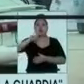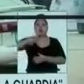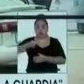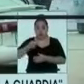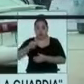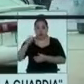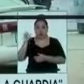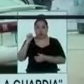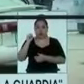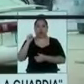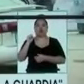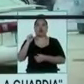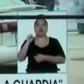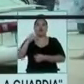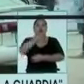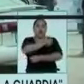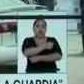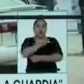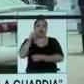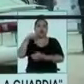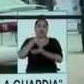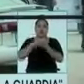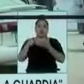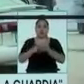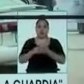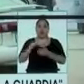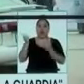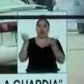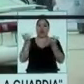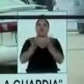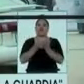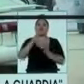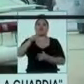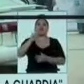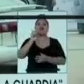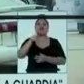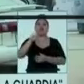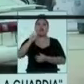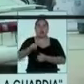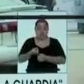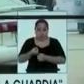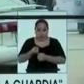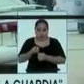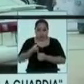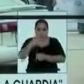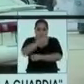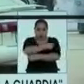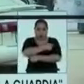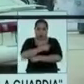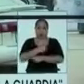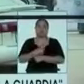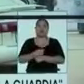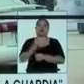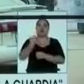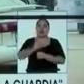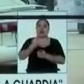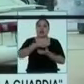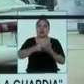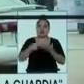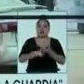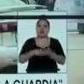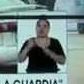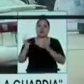prensa. ¿Y a dónde vamos a ir hoy día? ¿Qué vestido me pongo? ¿Me produzco, no me produzco? ¿Falda, taco, zapatilla,